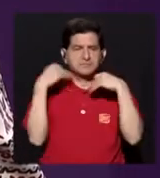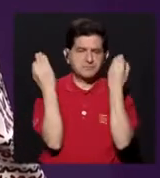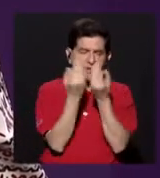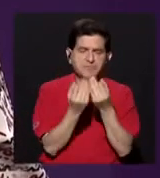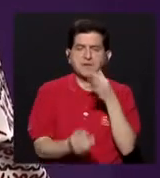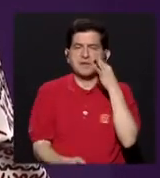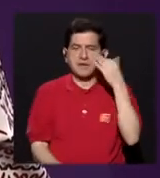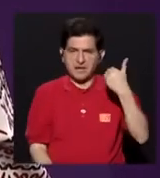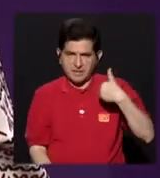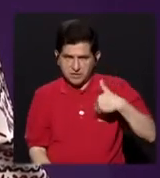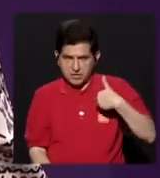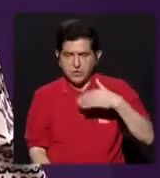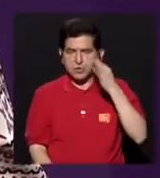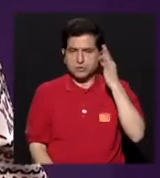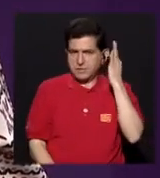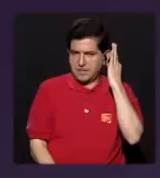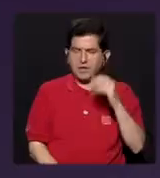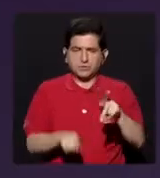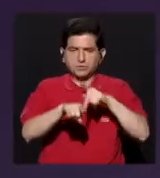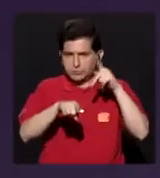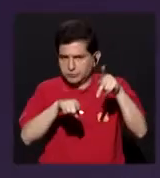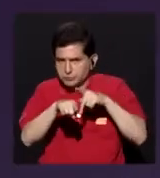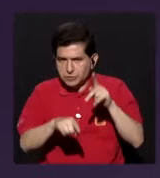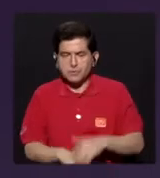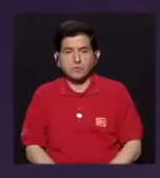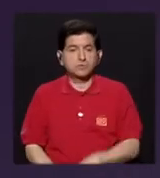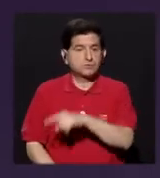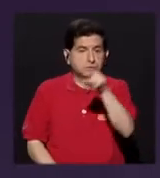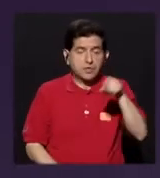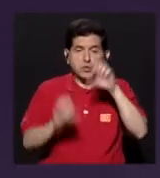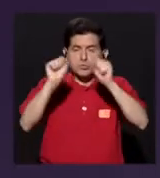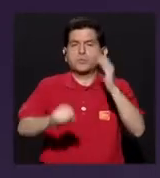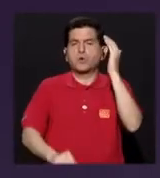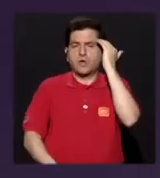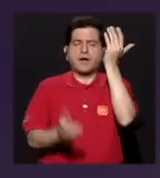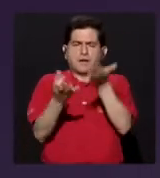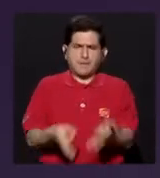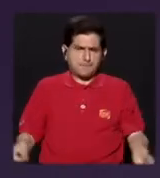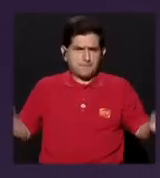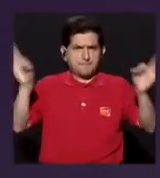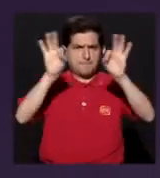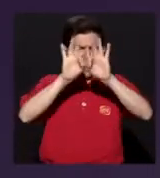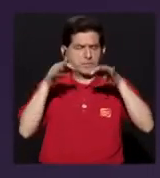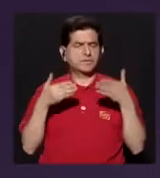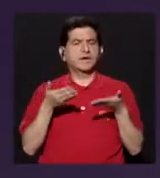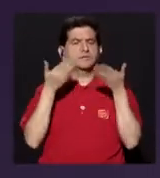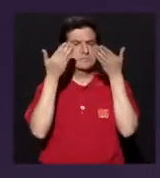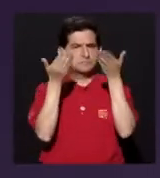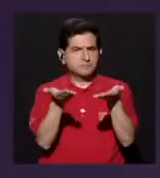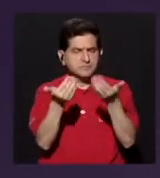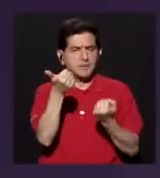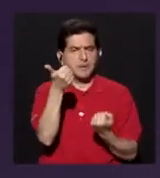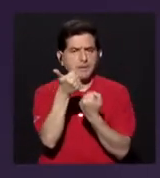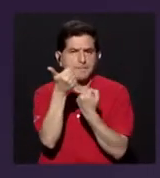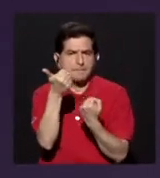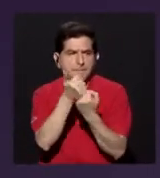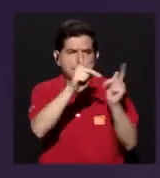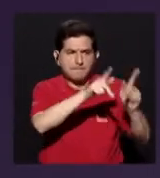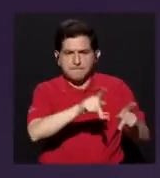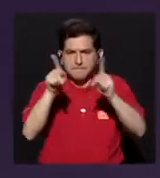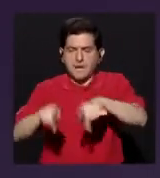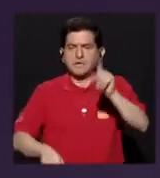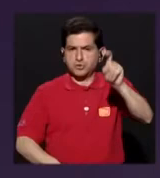tíos, primos, primas, que estuvieran conscientes de la importancia de brindar el apoyo que estas